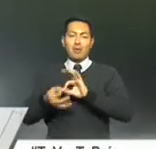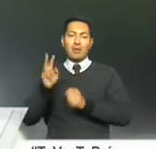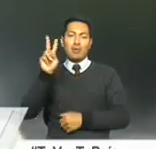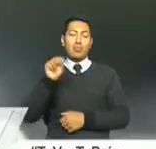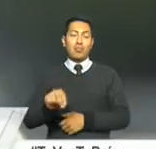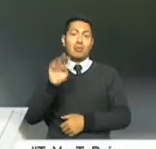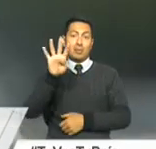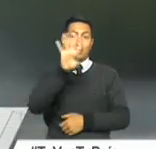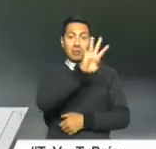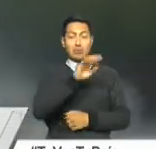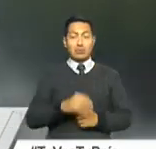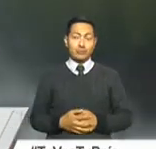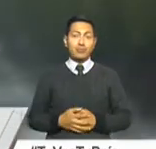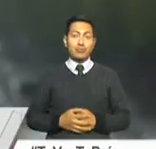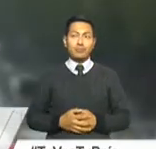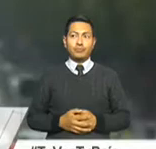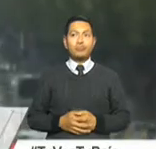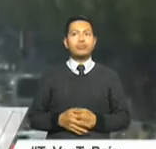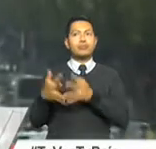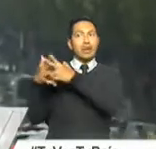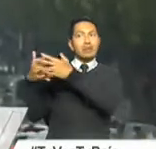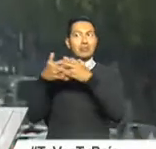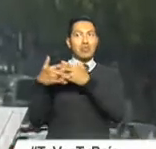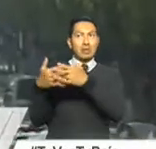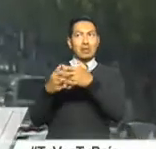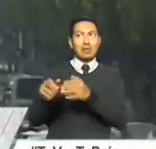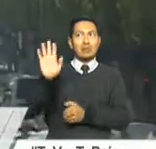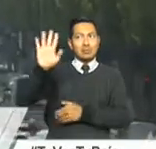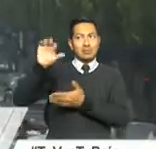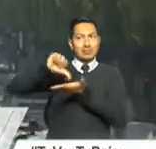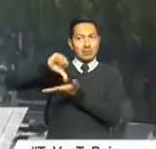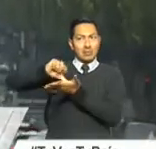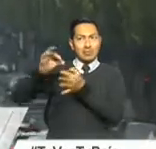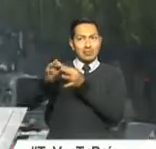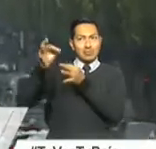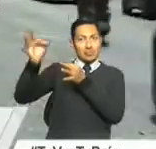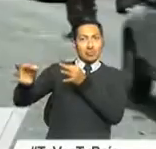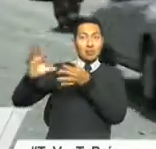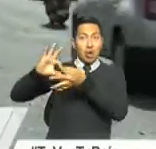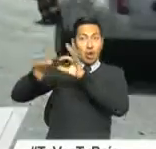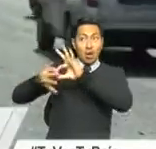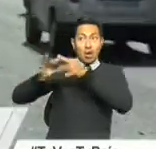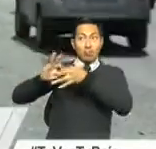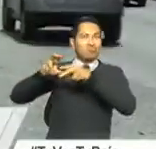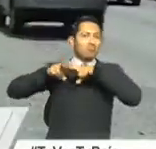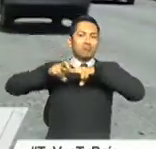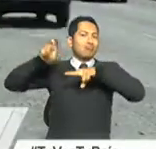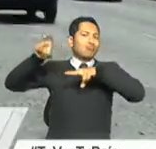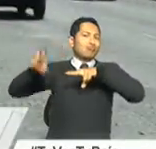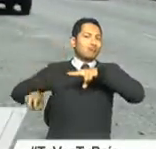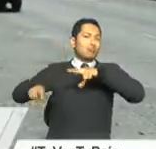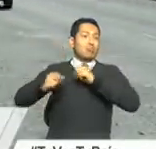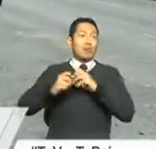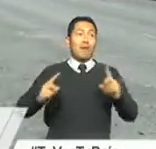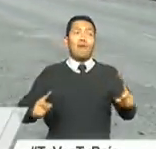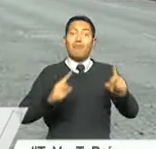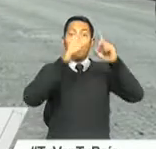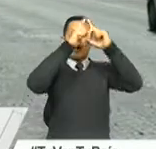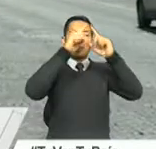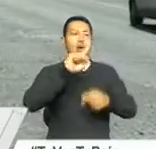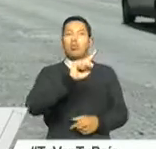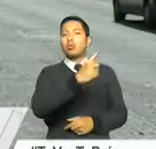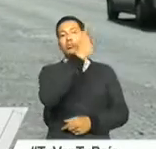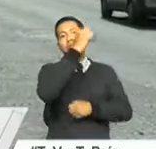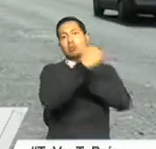anuncio de Los Ángeles de renunciar a su candidatura para enfocarse en la edición de 2028, la capital francesa quedó como única